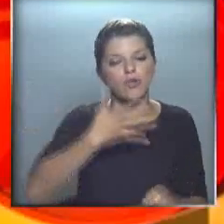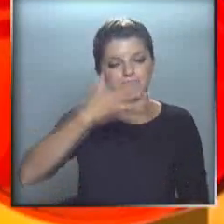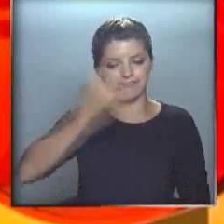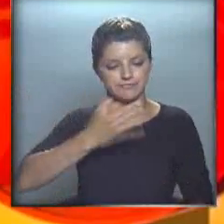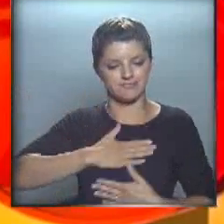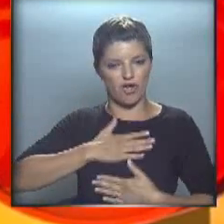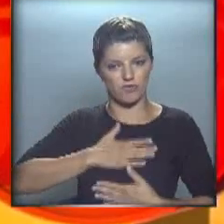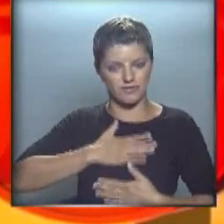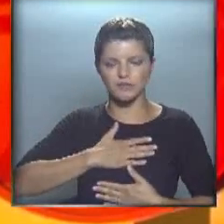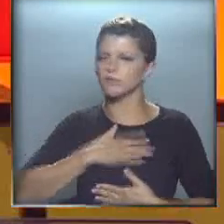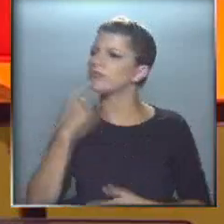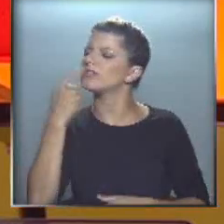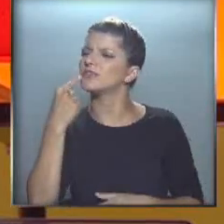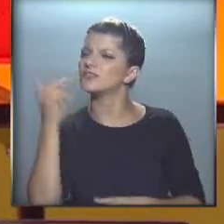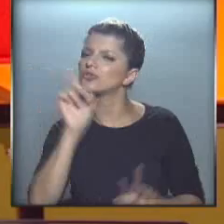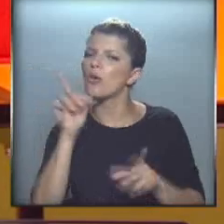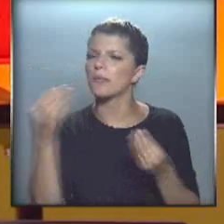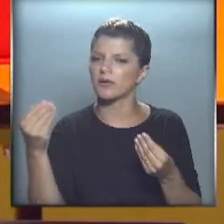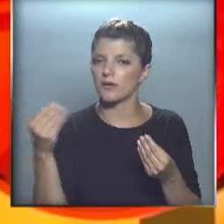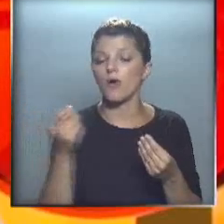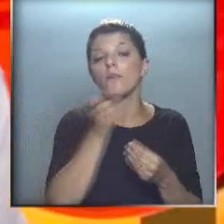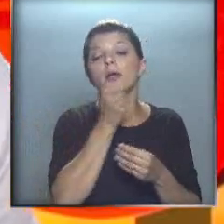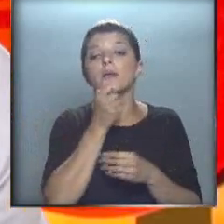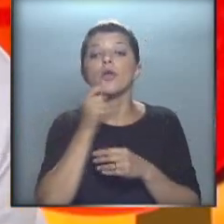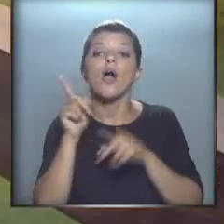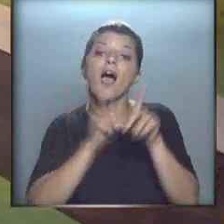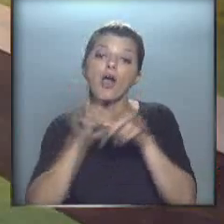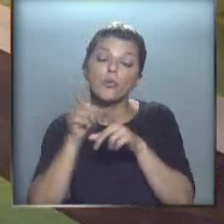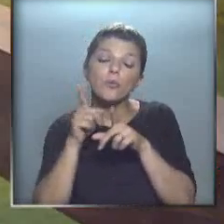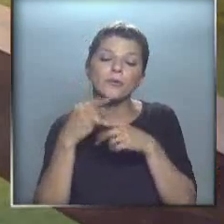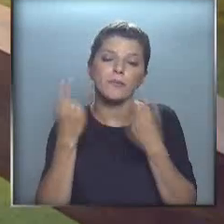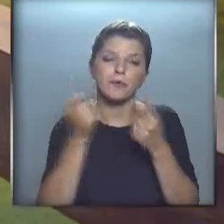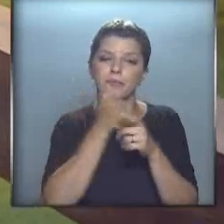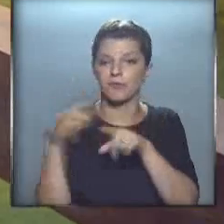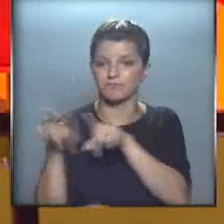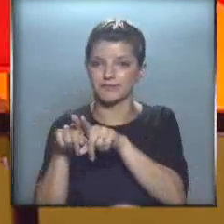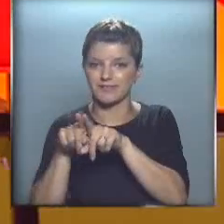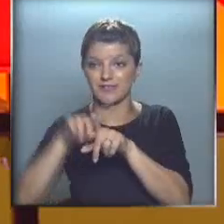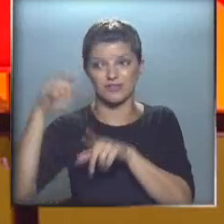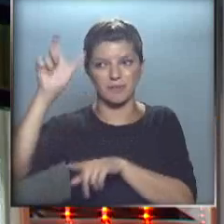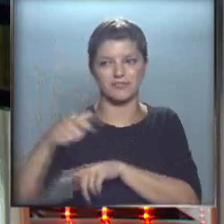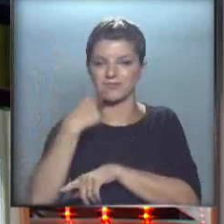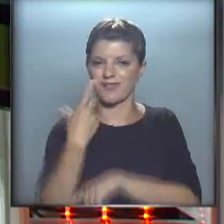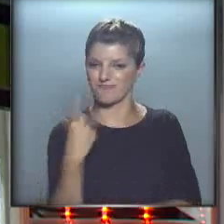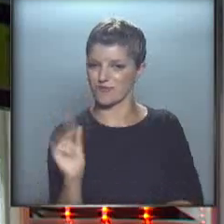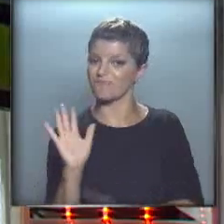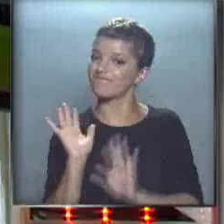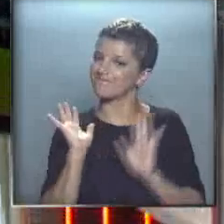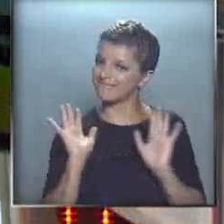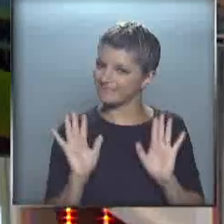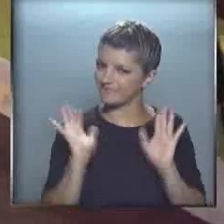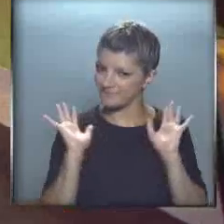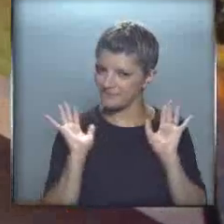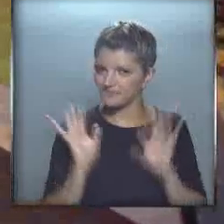dejaban? No, algún caso de unos hermanos quizás... Claro. Ellos querían y alguien no los dejaba. A ver, tribuna, a ver quién tiene algo para acá preguntar.